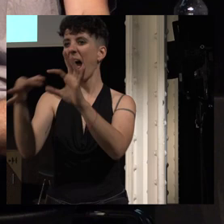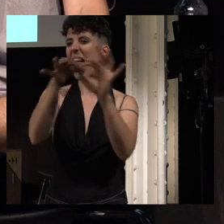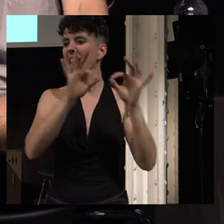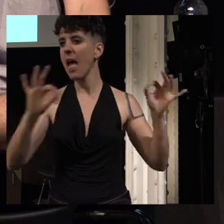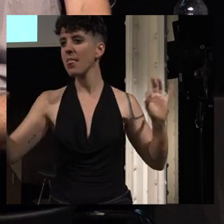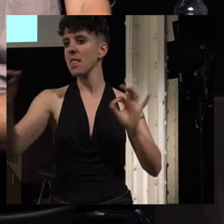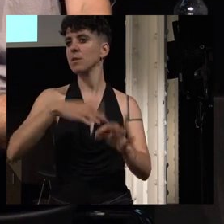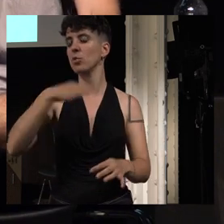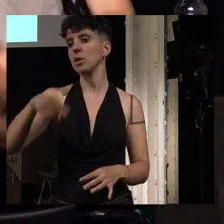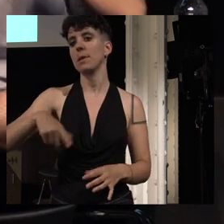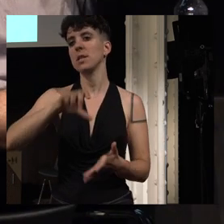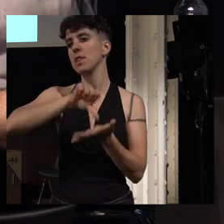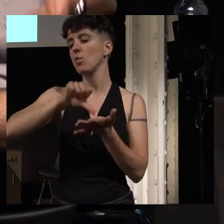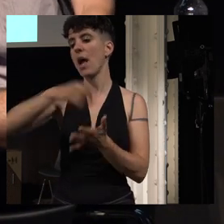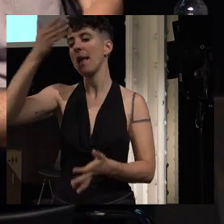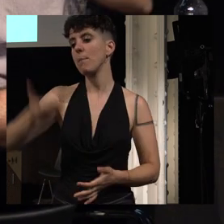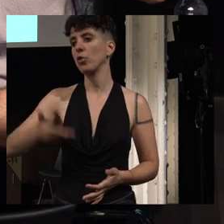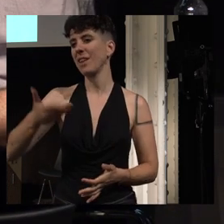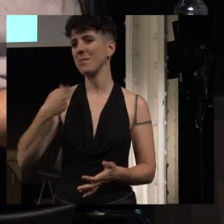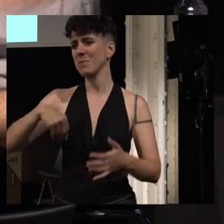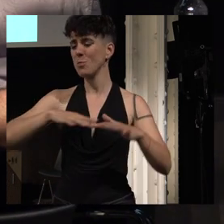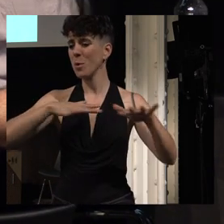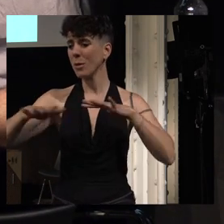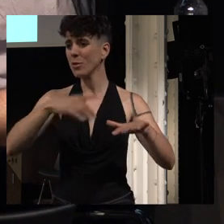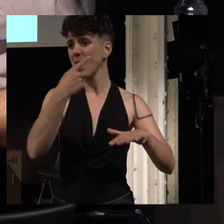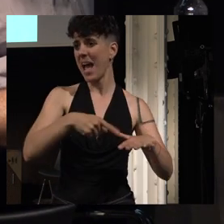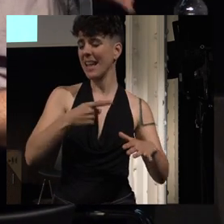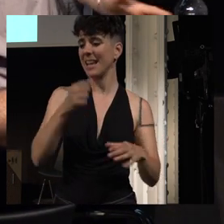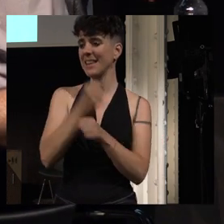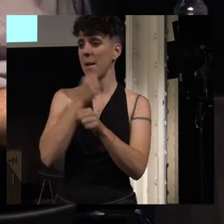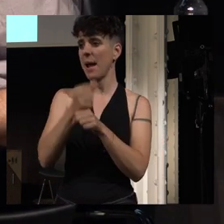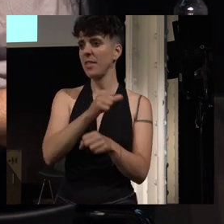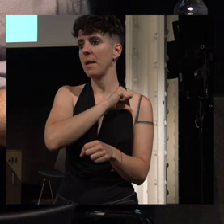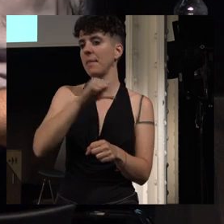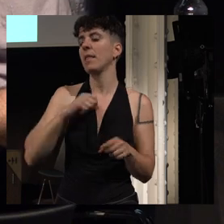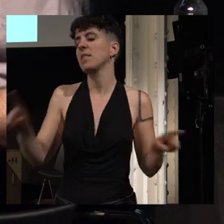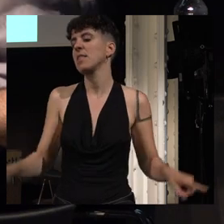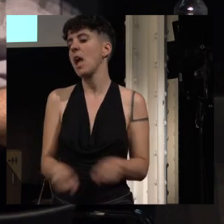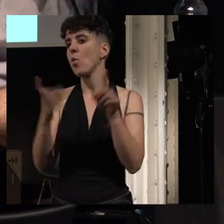profundamente importantes en nuestra ciudad. Que esos movimientos existan, que trabajen independientemente de que Barcelona en Comú